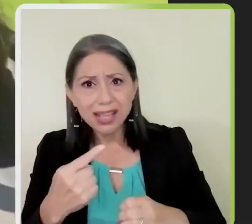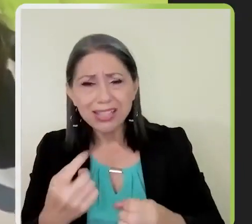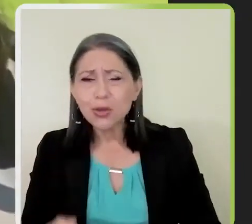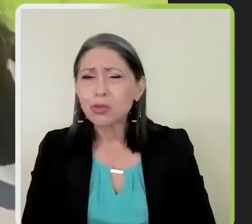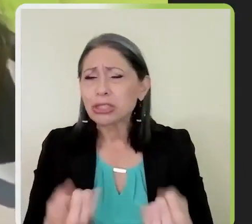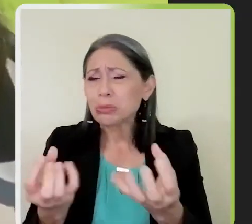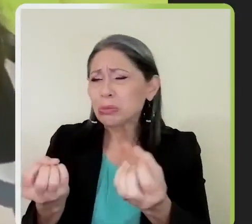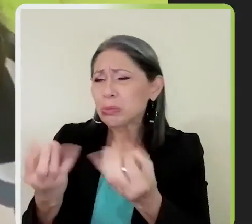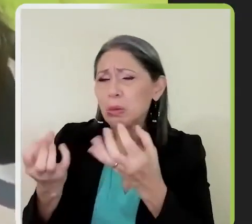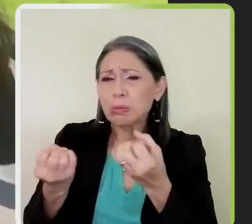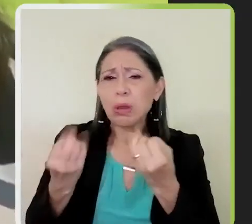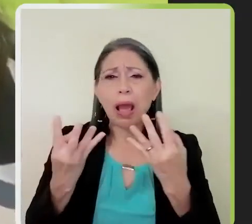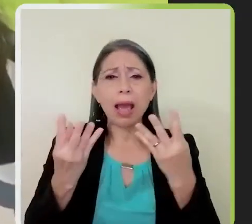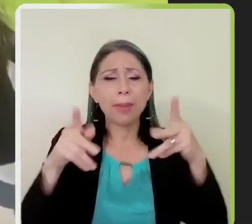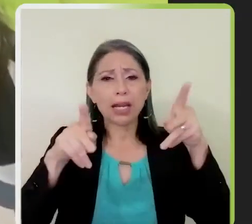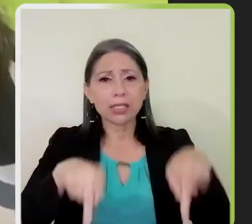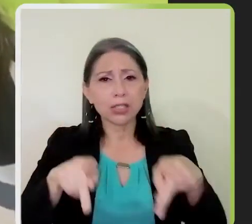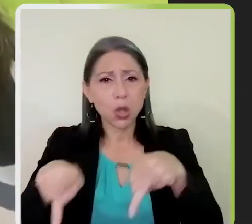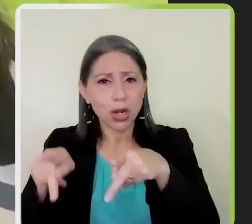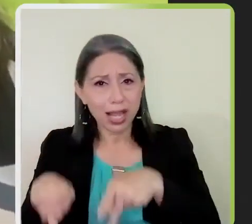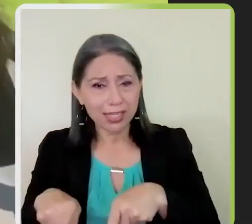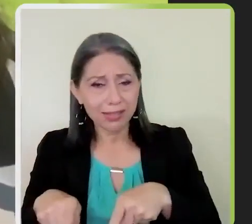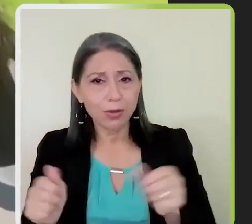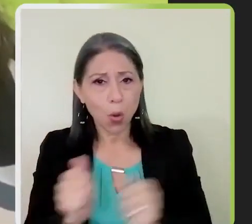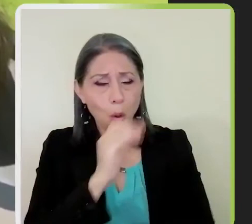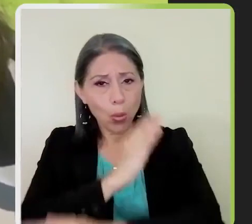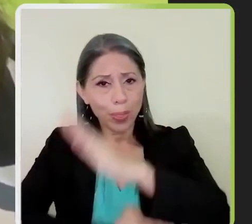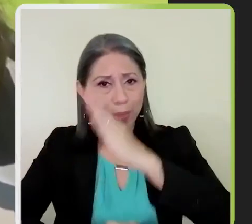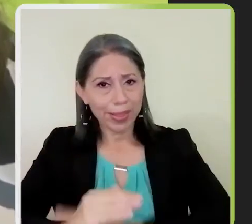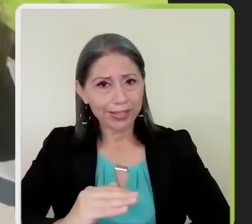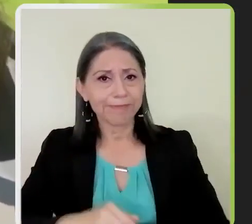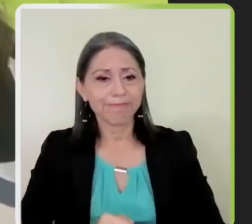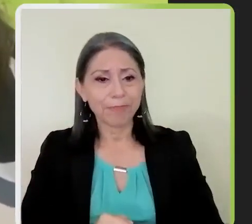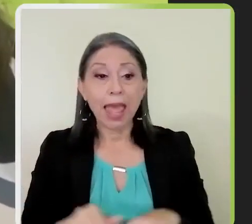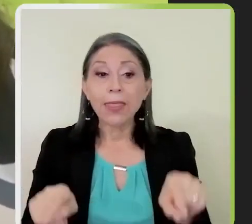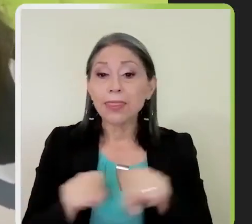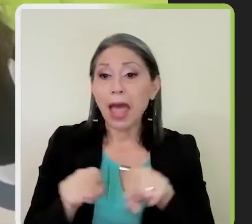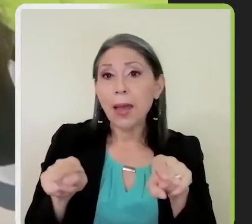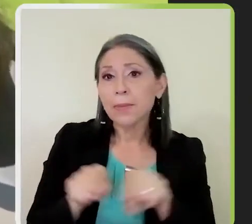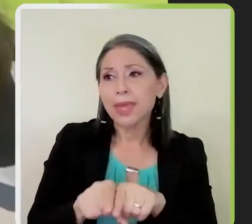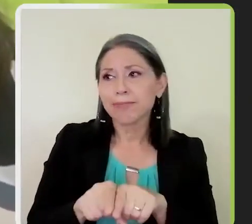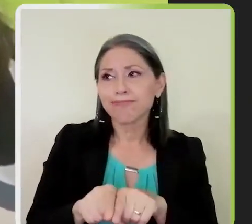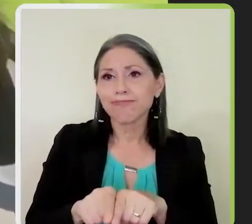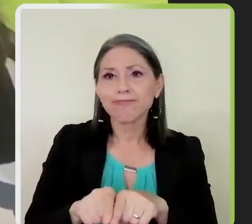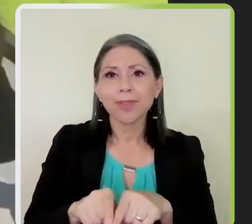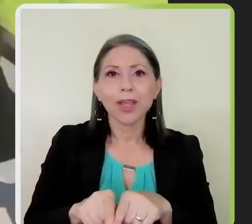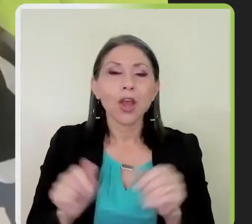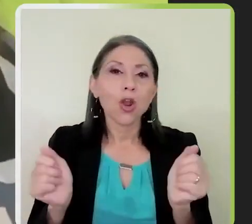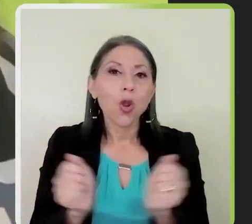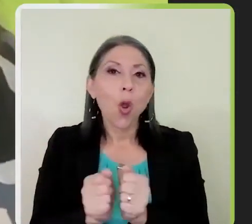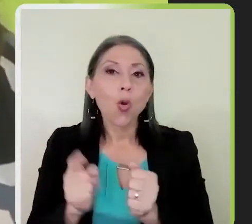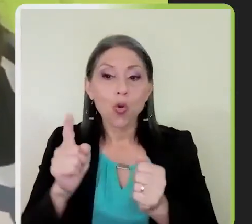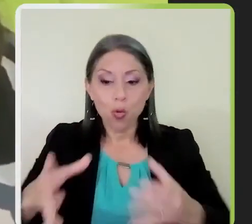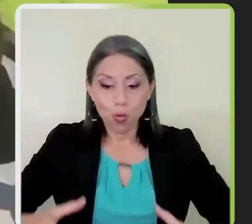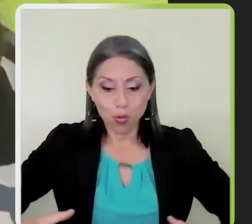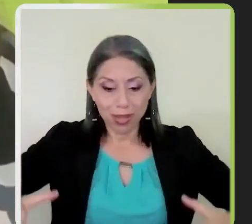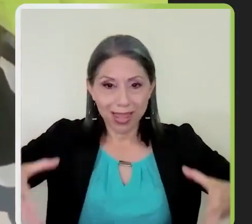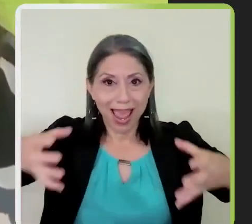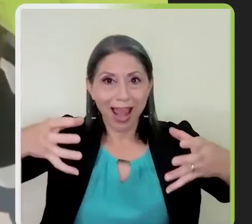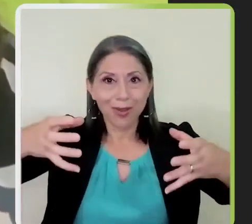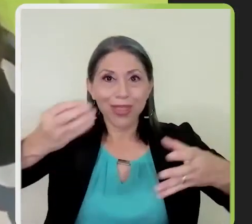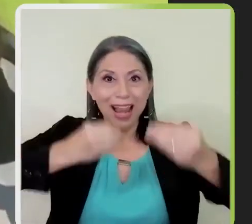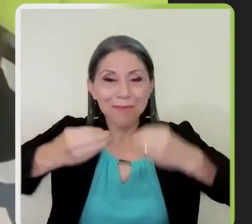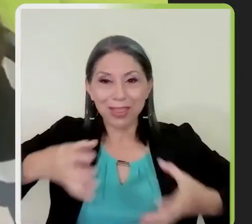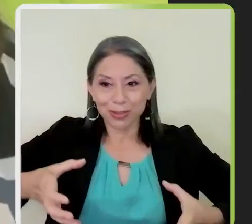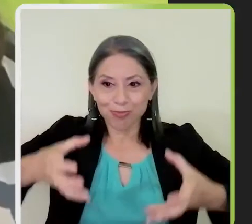miles de personas. También creo que con con un diario de alimento que queremos que la gente